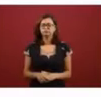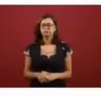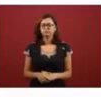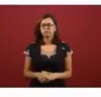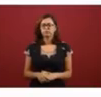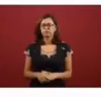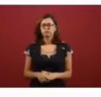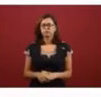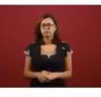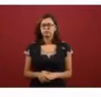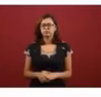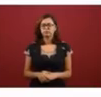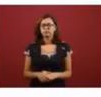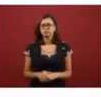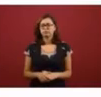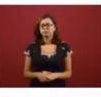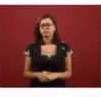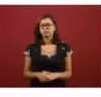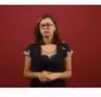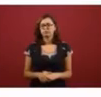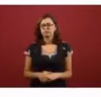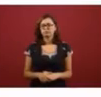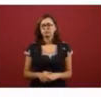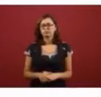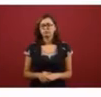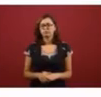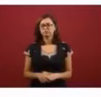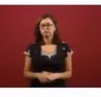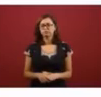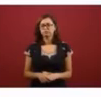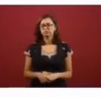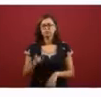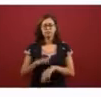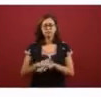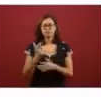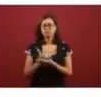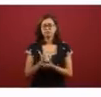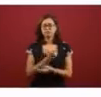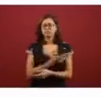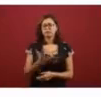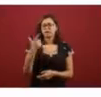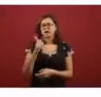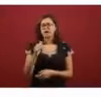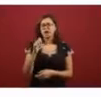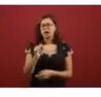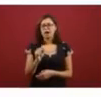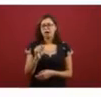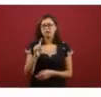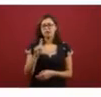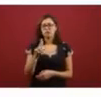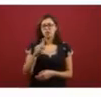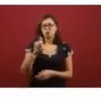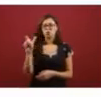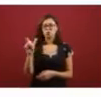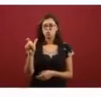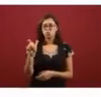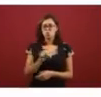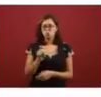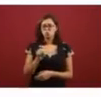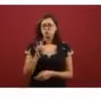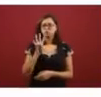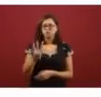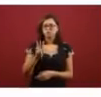caro y margen más alto es en Gas Lux Jerez Zacatecas para los cilindros a 19.89